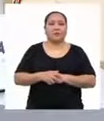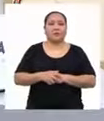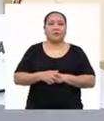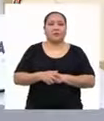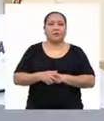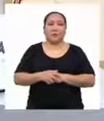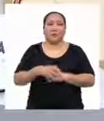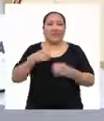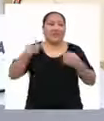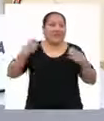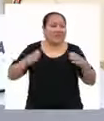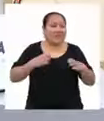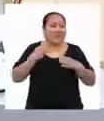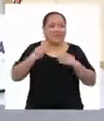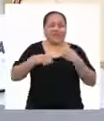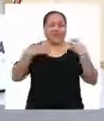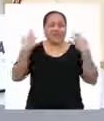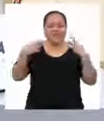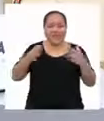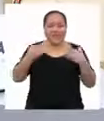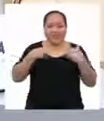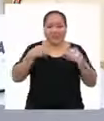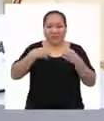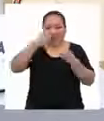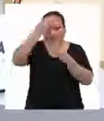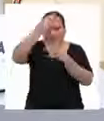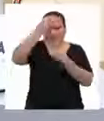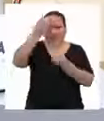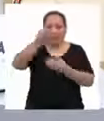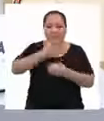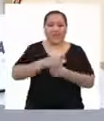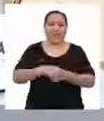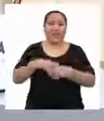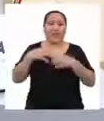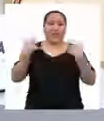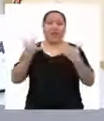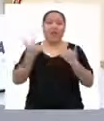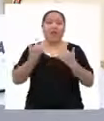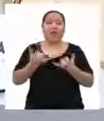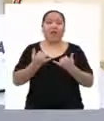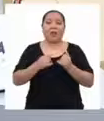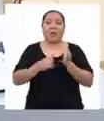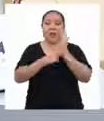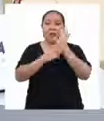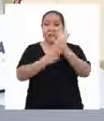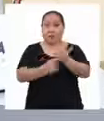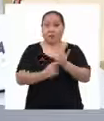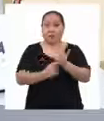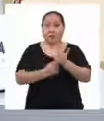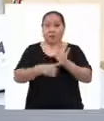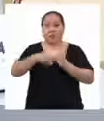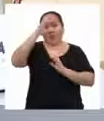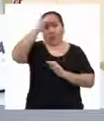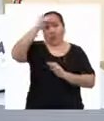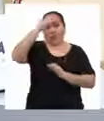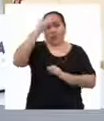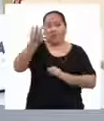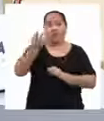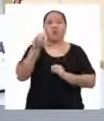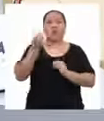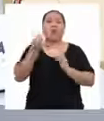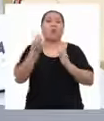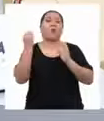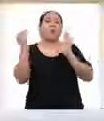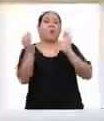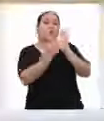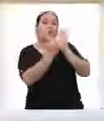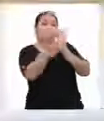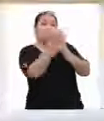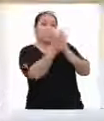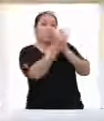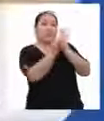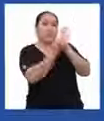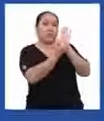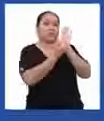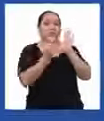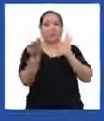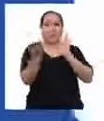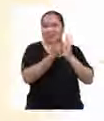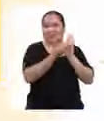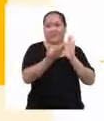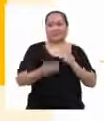¡Qué emoción! Ya tenemos los datos. Ahora hay que mostrarles a los chicos cómo quedó el gráfico. Ahí